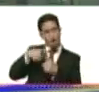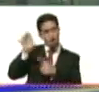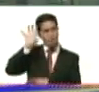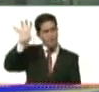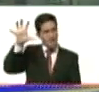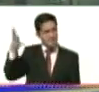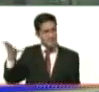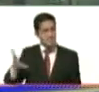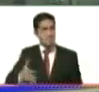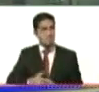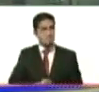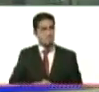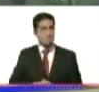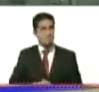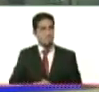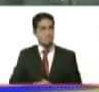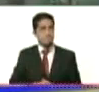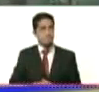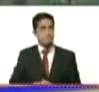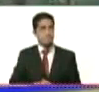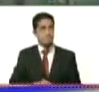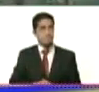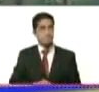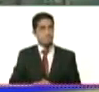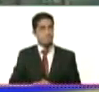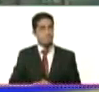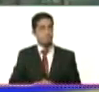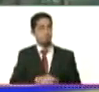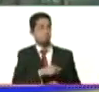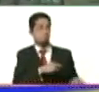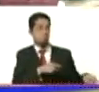Afortunadamente, Darío salió a la calle y está tapando los huecos.